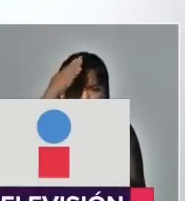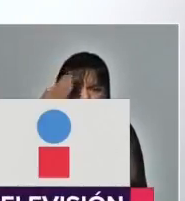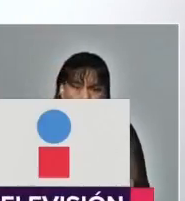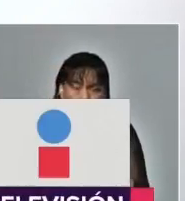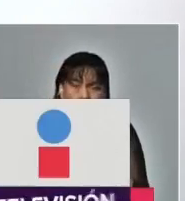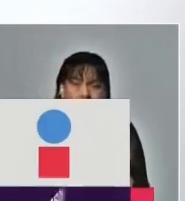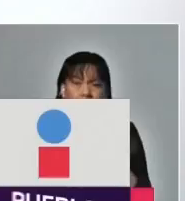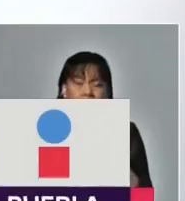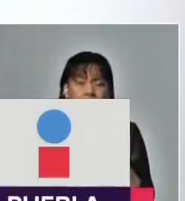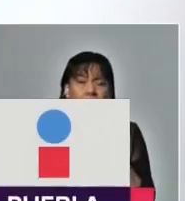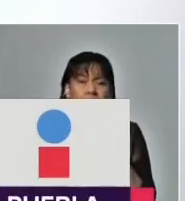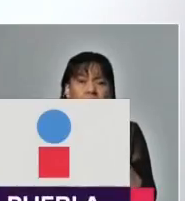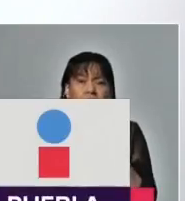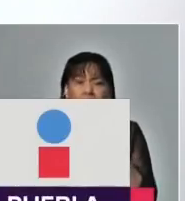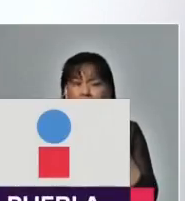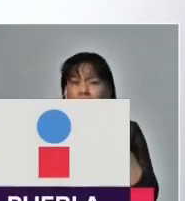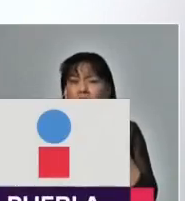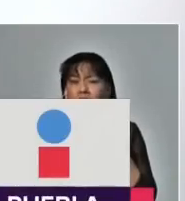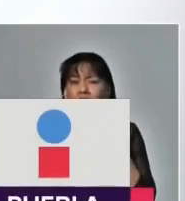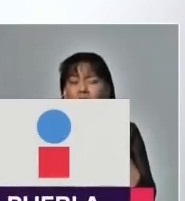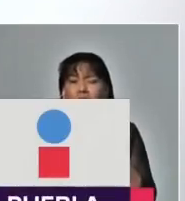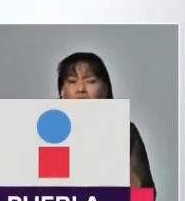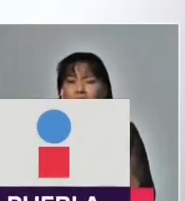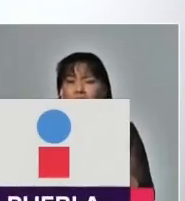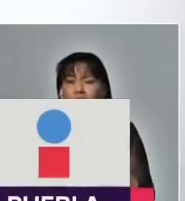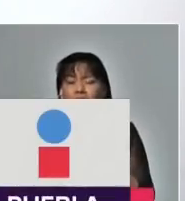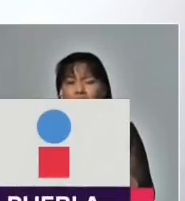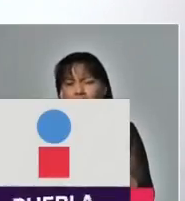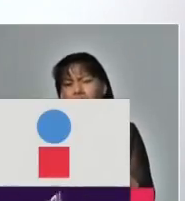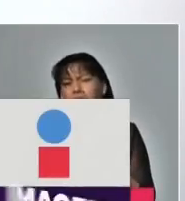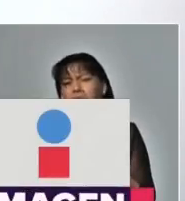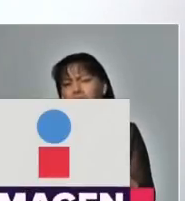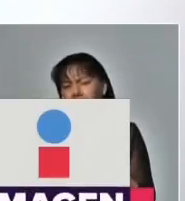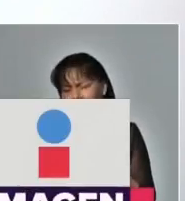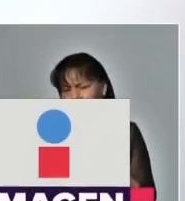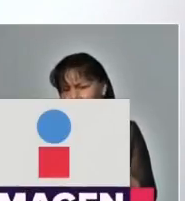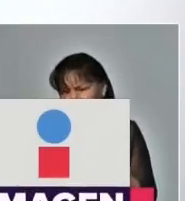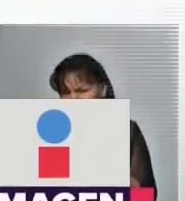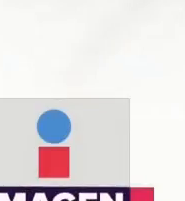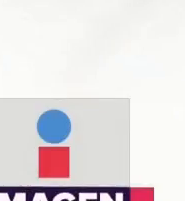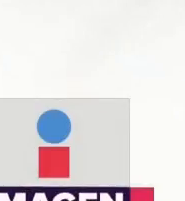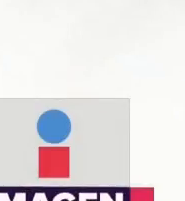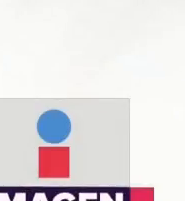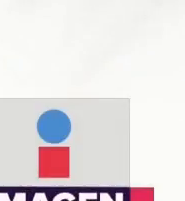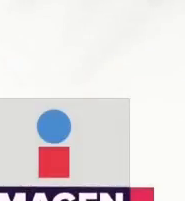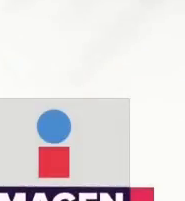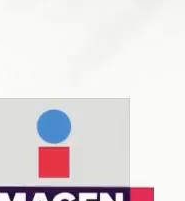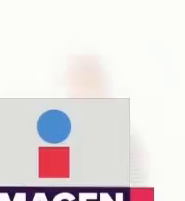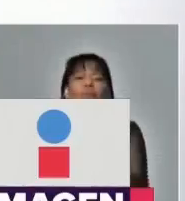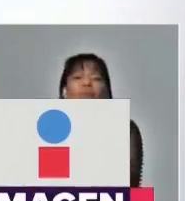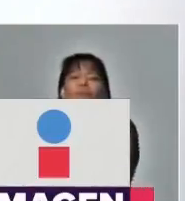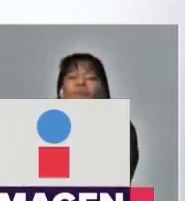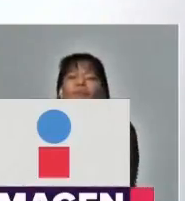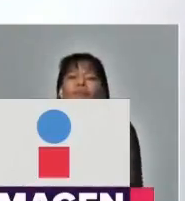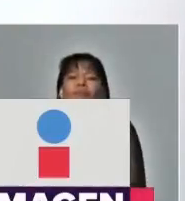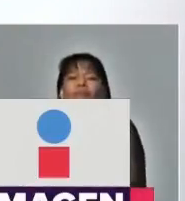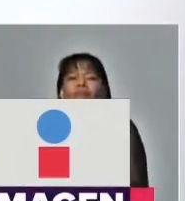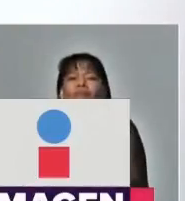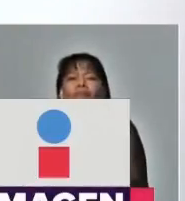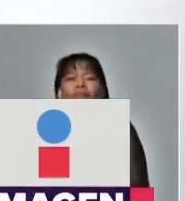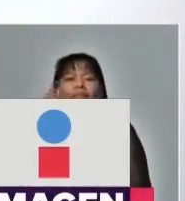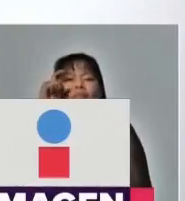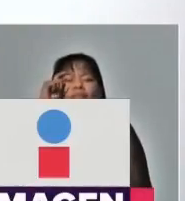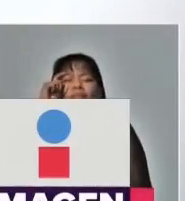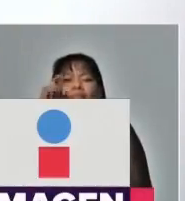fuera de esta campaña le voy a seguir diciendo mart erika alonso de moreno valle enrique dóger